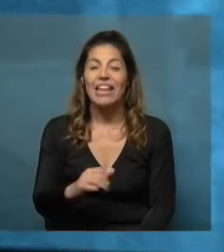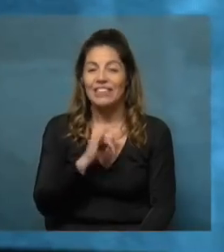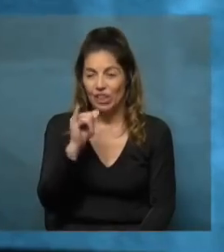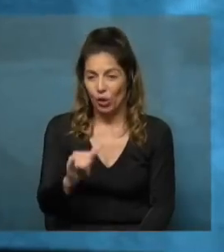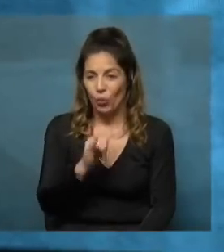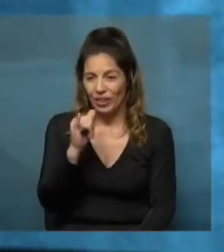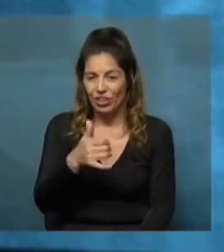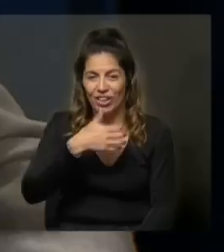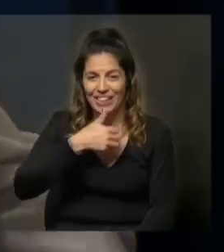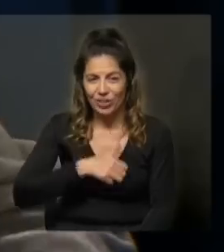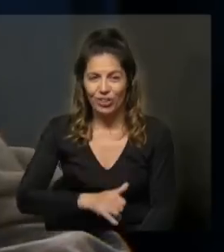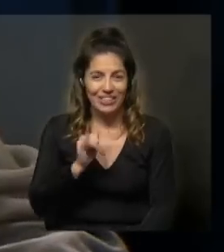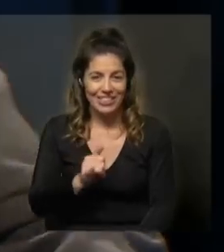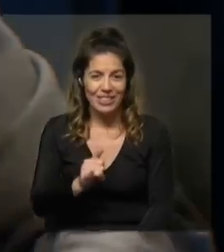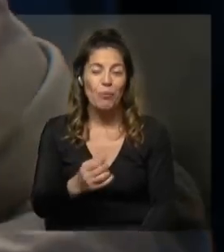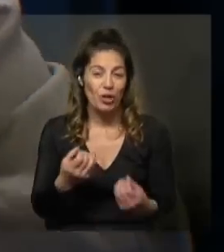claro